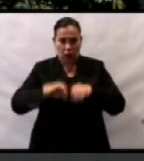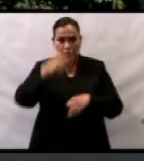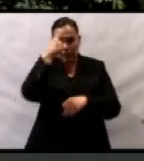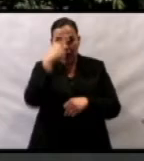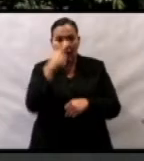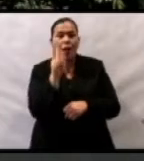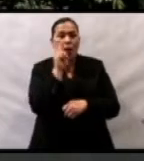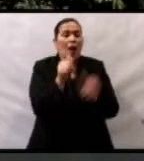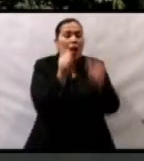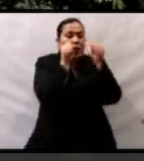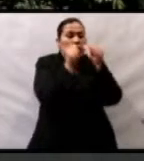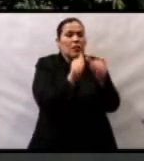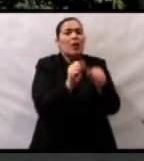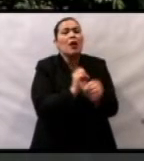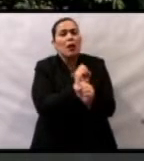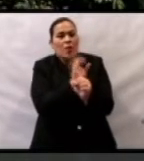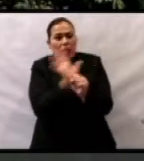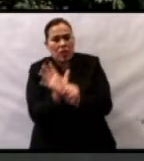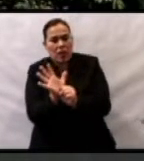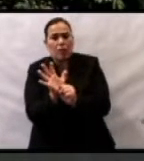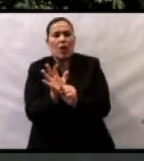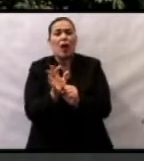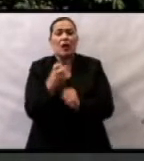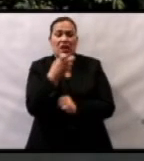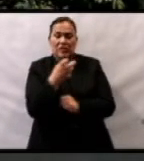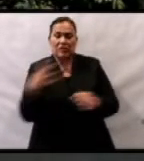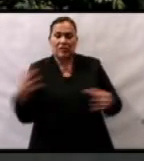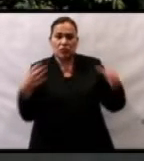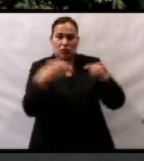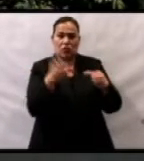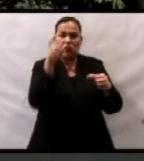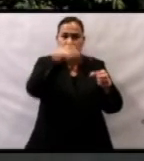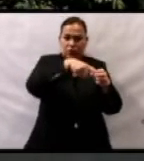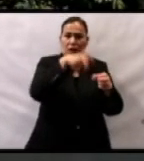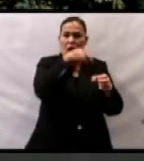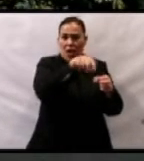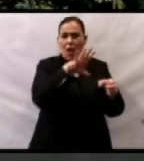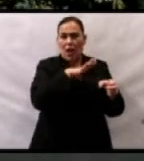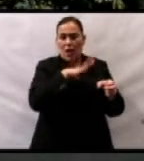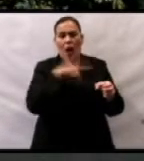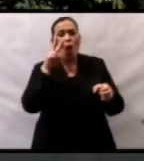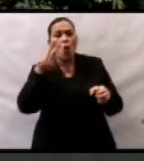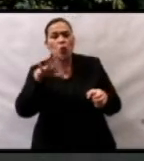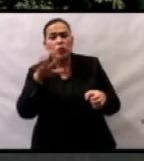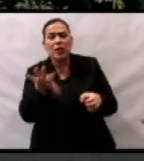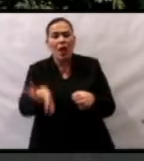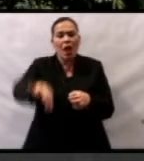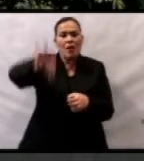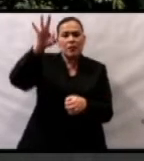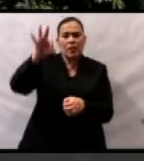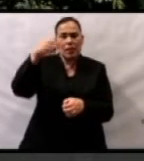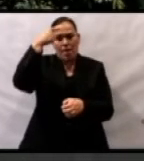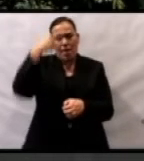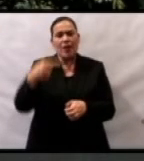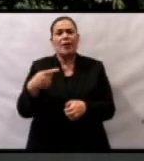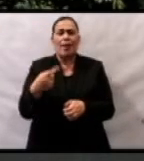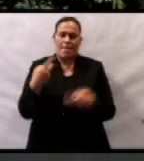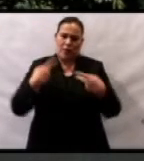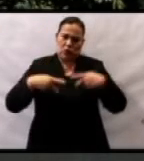y varios de sus oficiales componen el grupo de búsqueda y rescate en estructuras